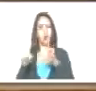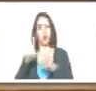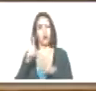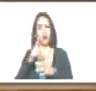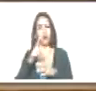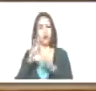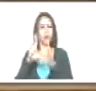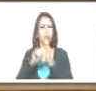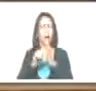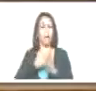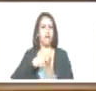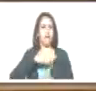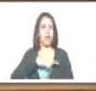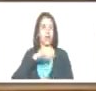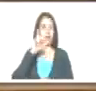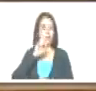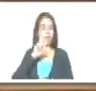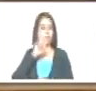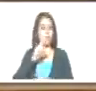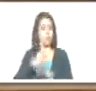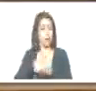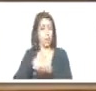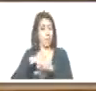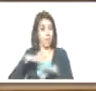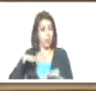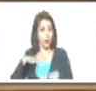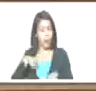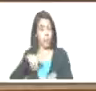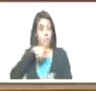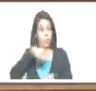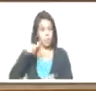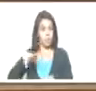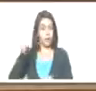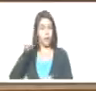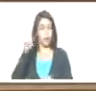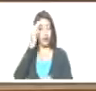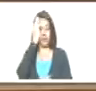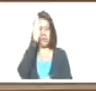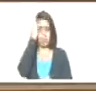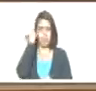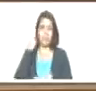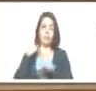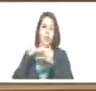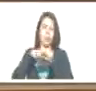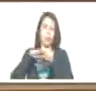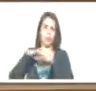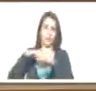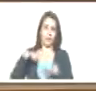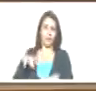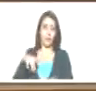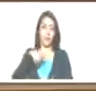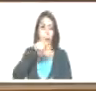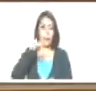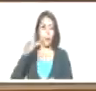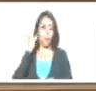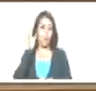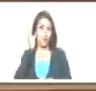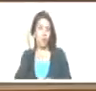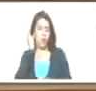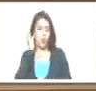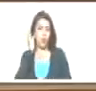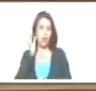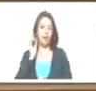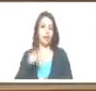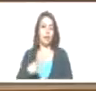mentira. La inmensa mayoría de los venezolanos y la inmensa mayoría de las venezolanas se